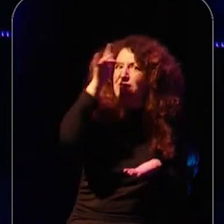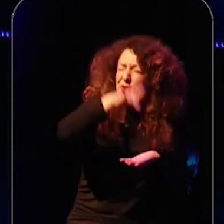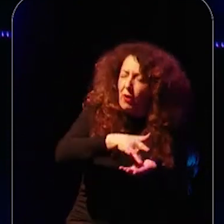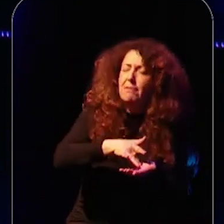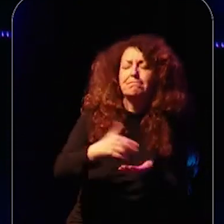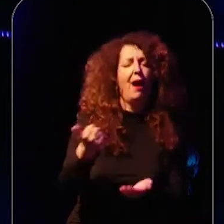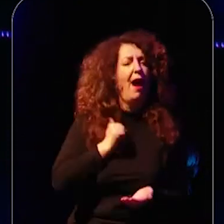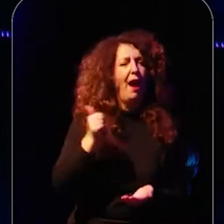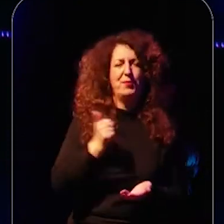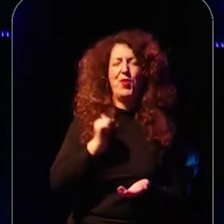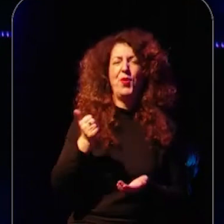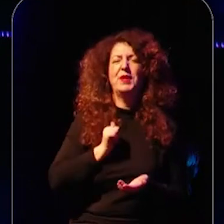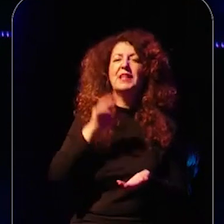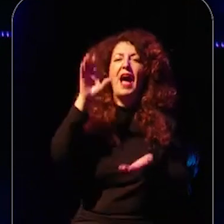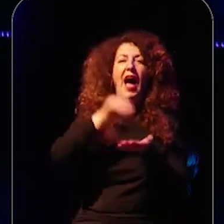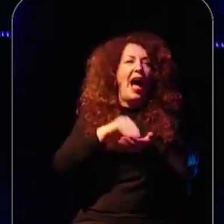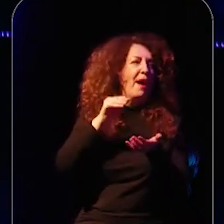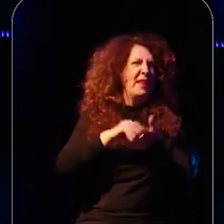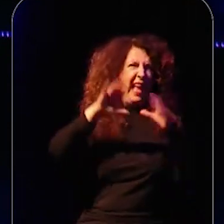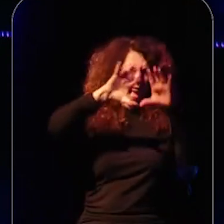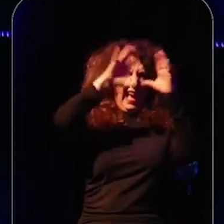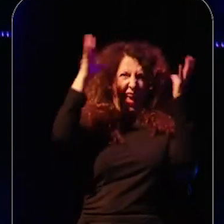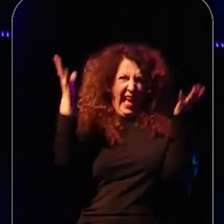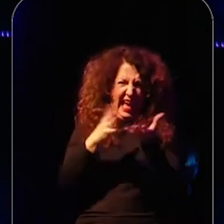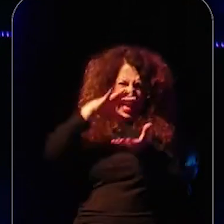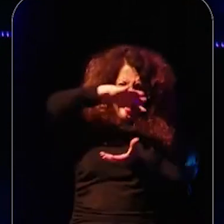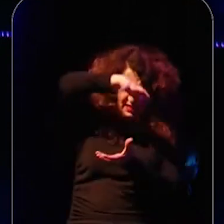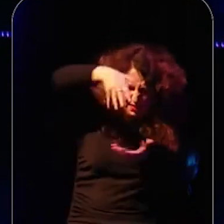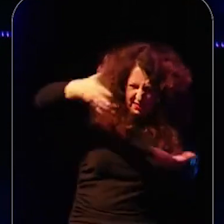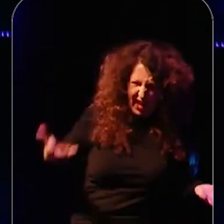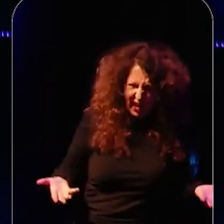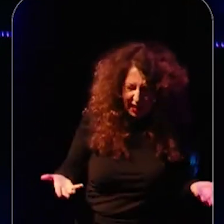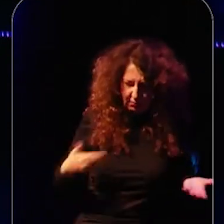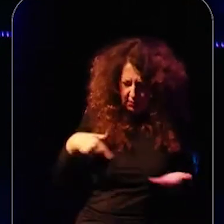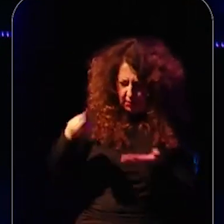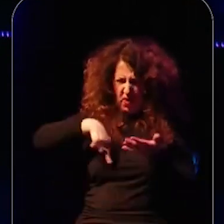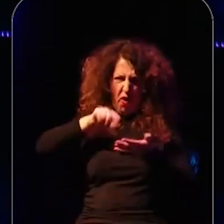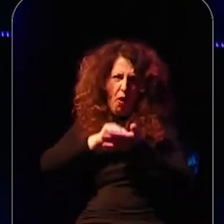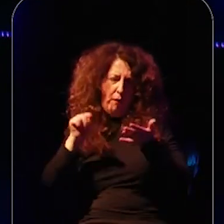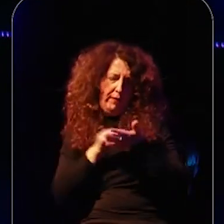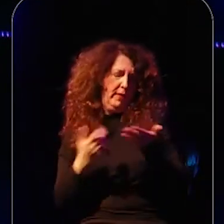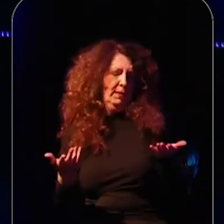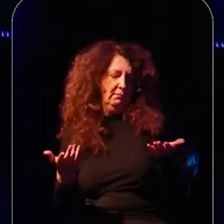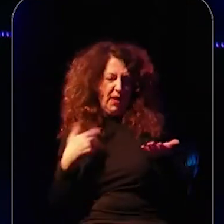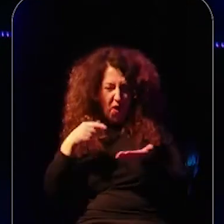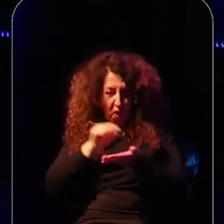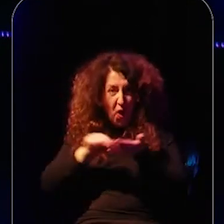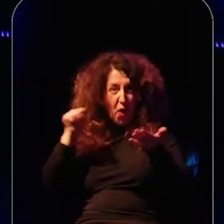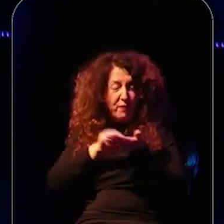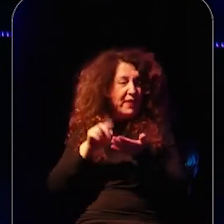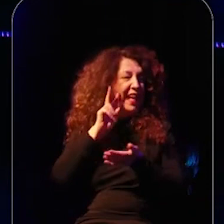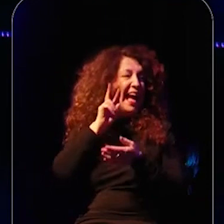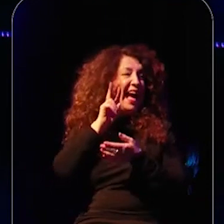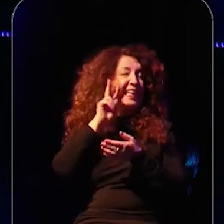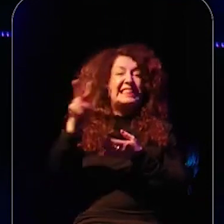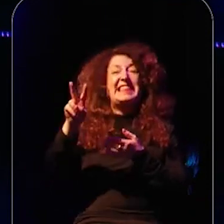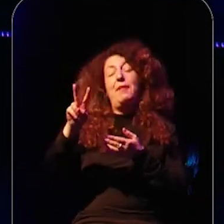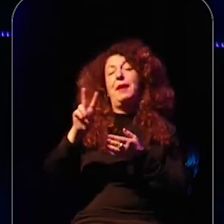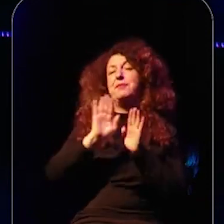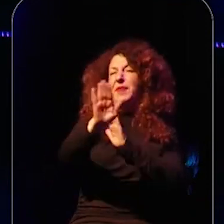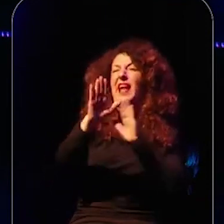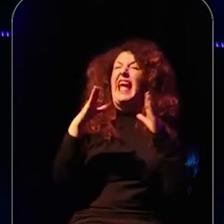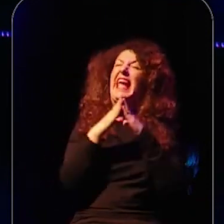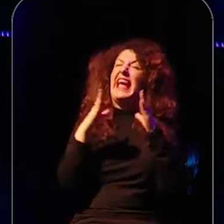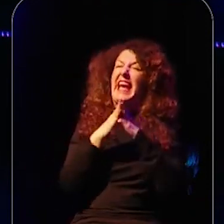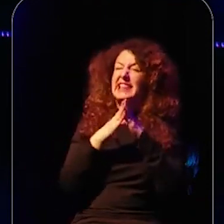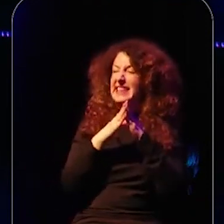pues, a ver, al final cuando nos llega una esfera, nos ponemos a decir en la oficina en coña que desde nuestra oficina se ve el pilar. Y ahí, entre